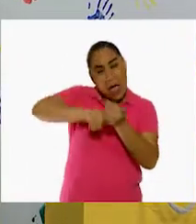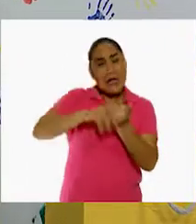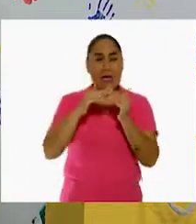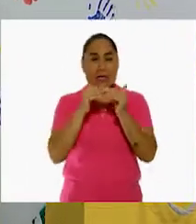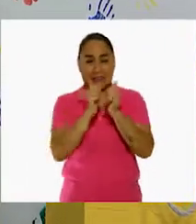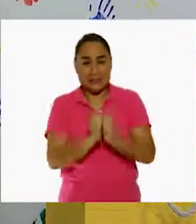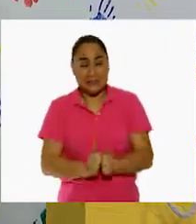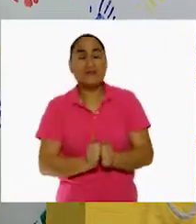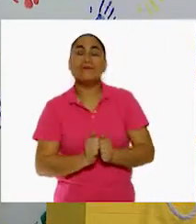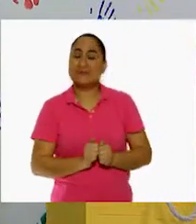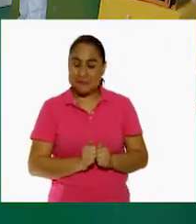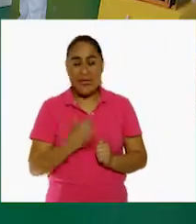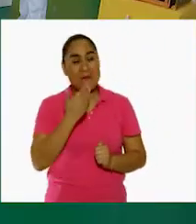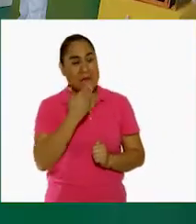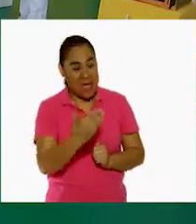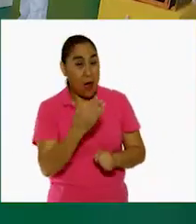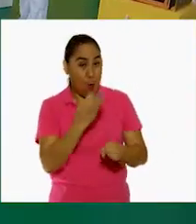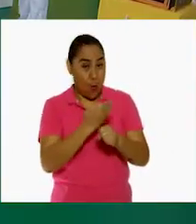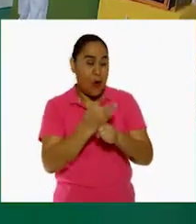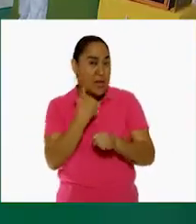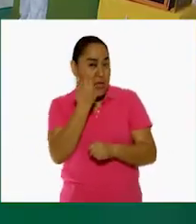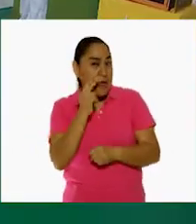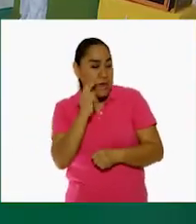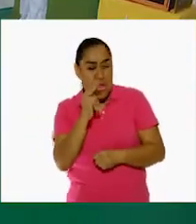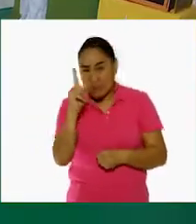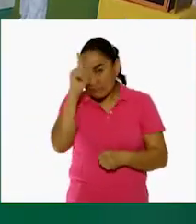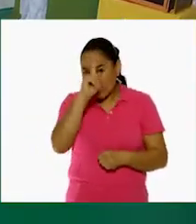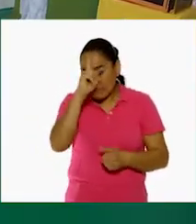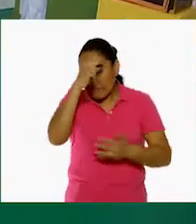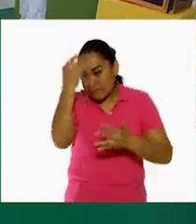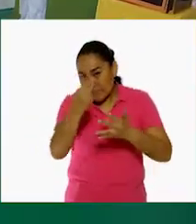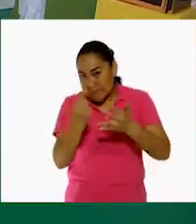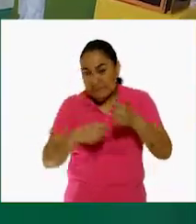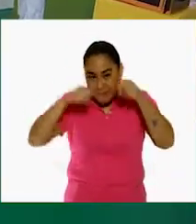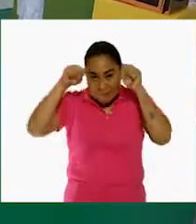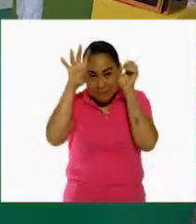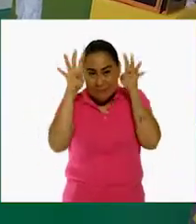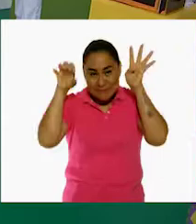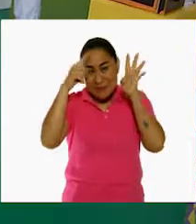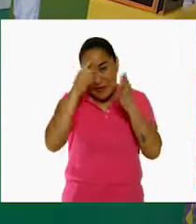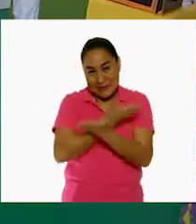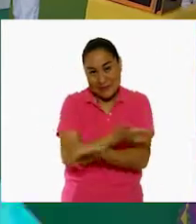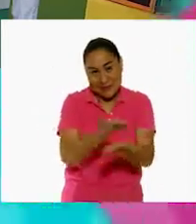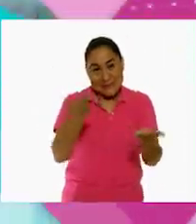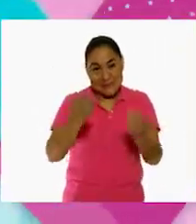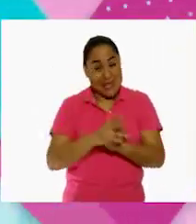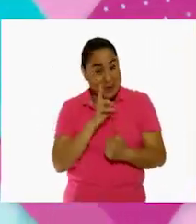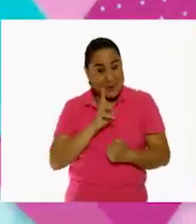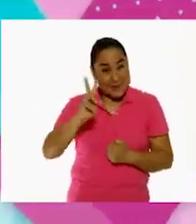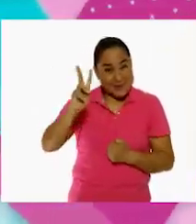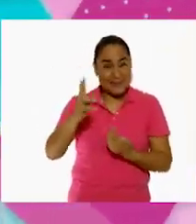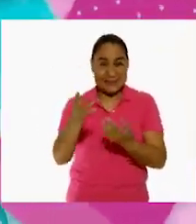parece si antes de comenzar vamos con las recomendaciones que Ajolisto tiene para nosotros? ¿Sí? Vamos. Vamos a verlas entonces.